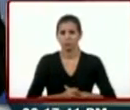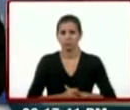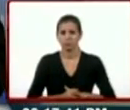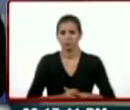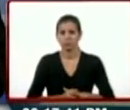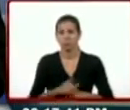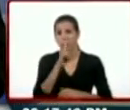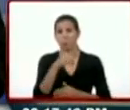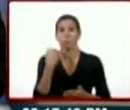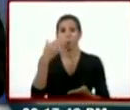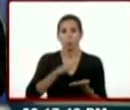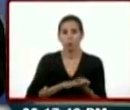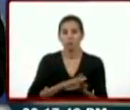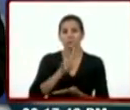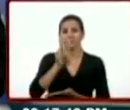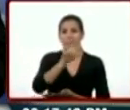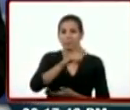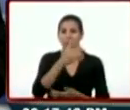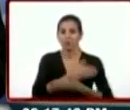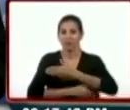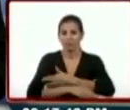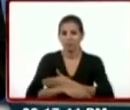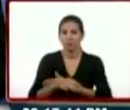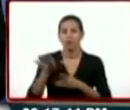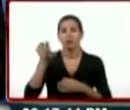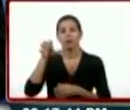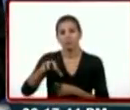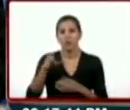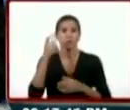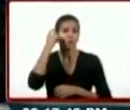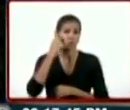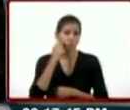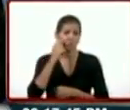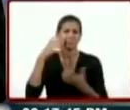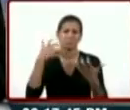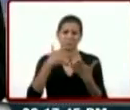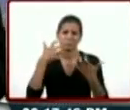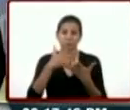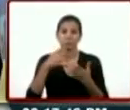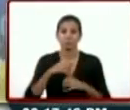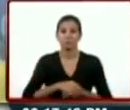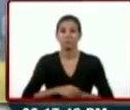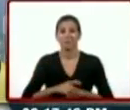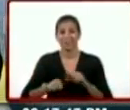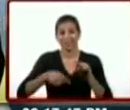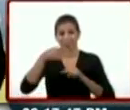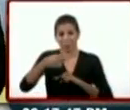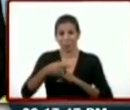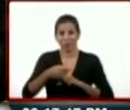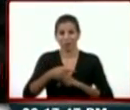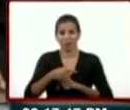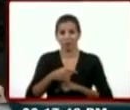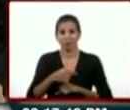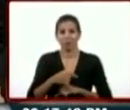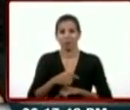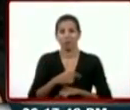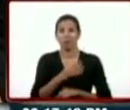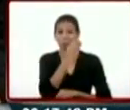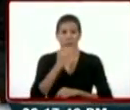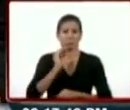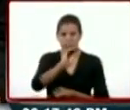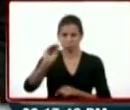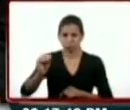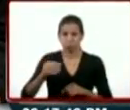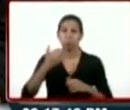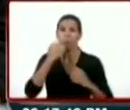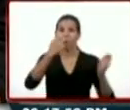Un muerto y tres personas heridas en Cumanacoa es el resultado de la violencia desatada en el país después del llamado hecho a protestar por el